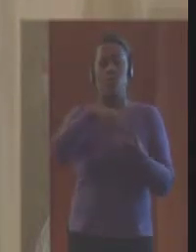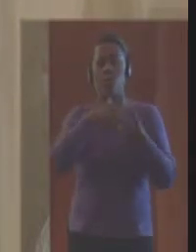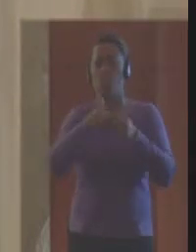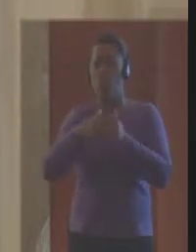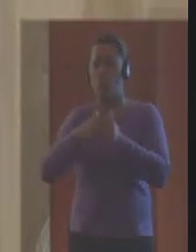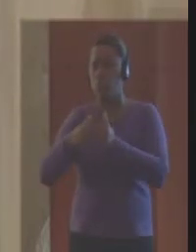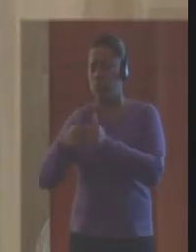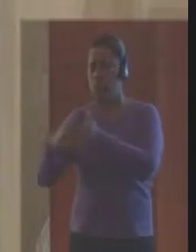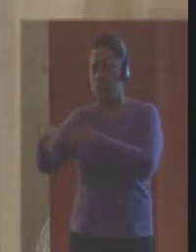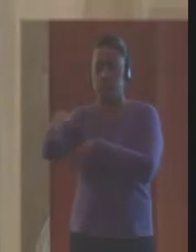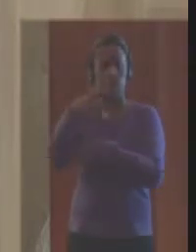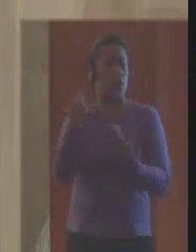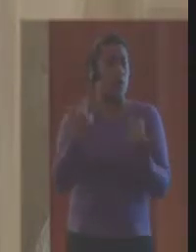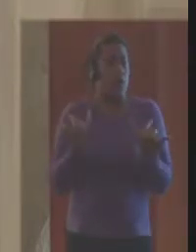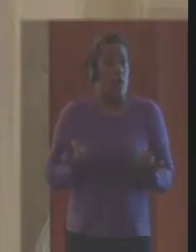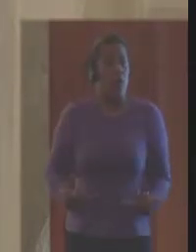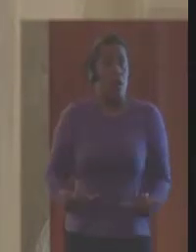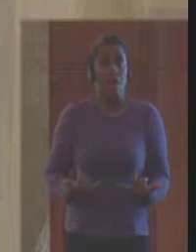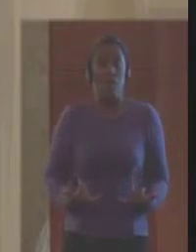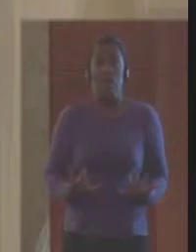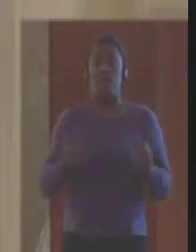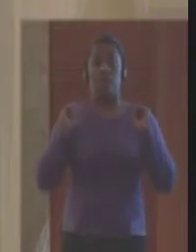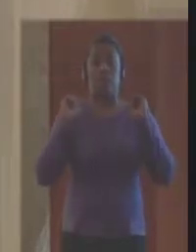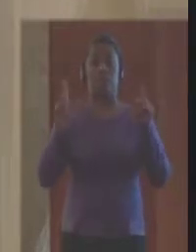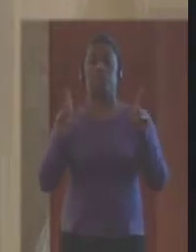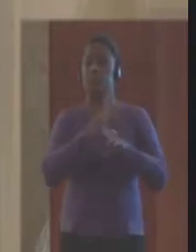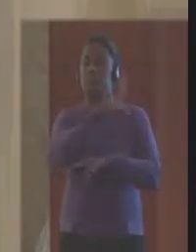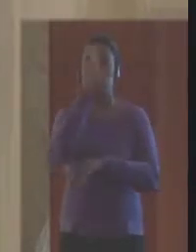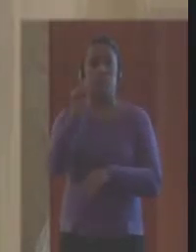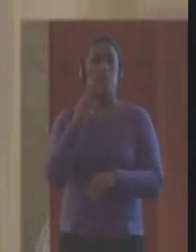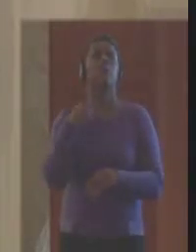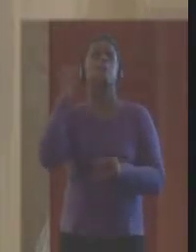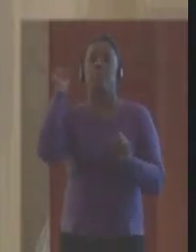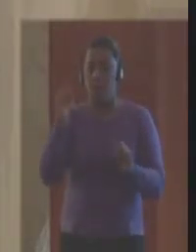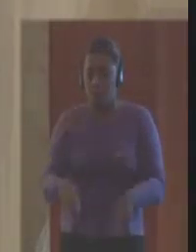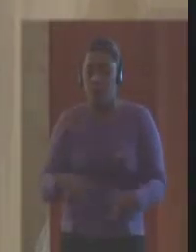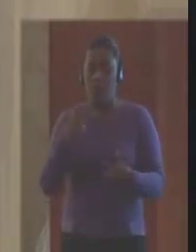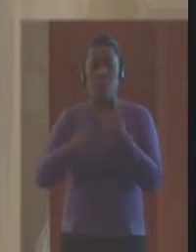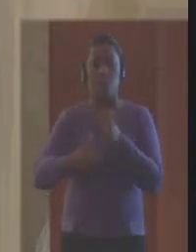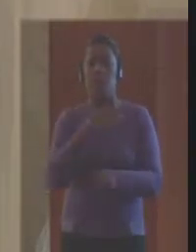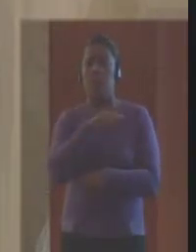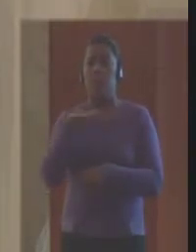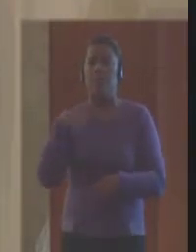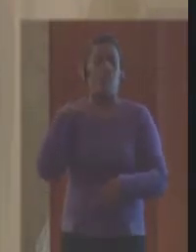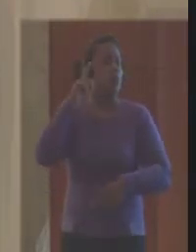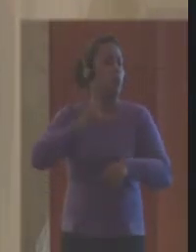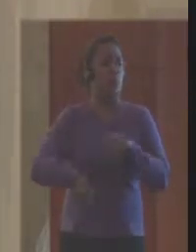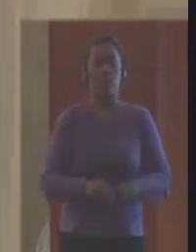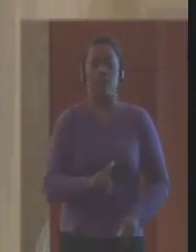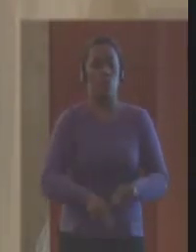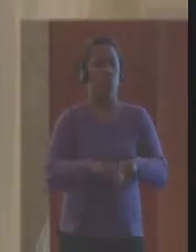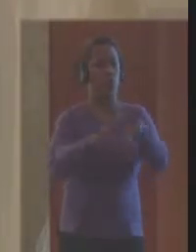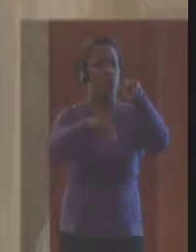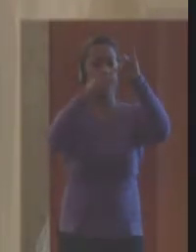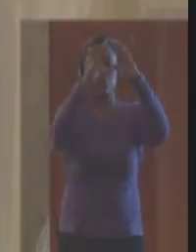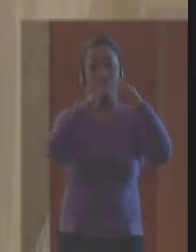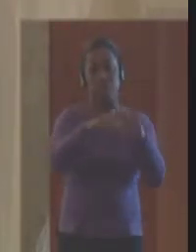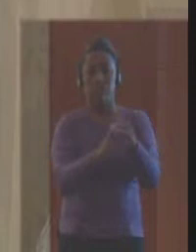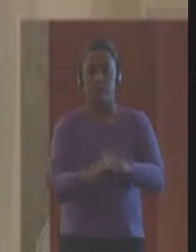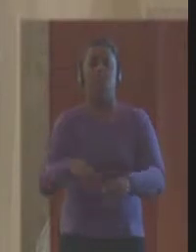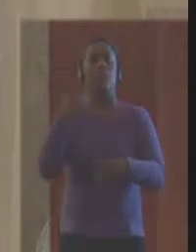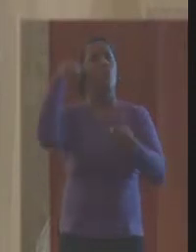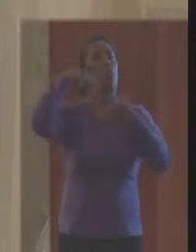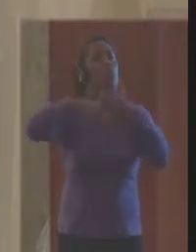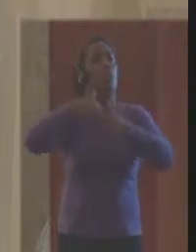no, la amenaza media también se debe prohibir su construcción. Y ese es el talón de Aquiles